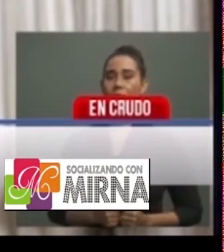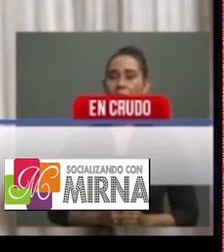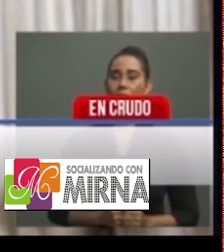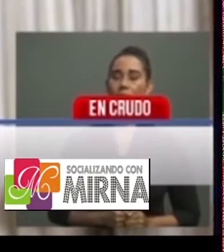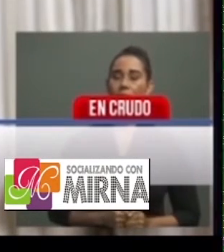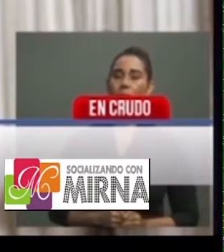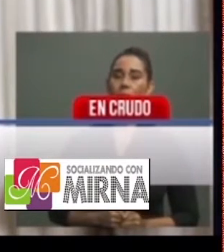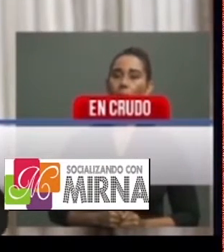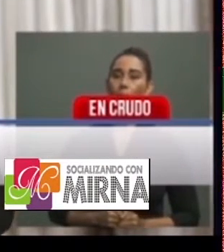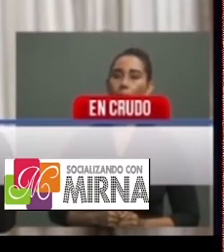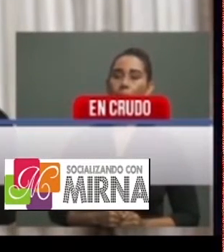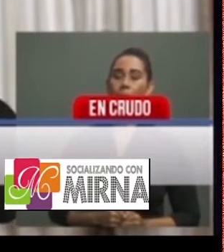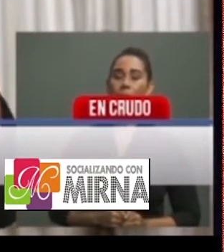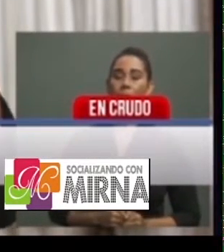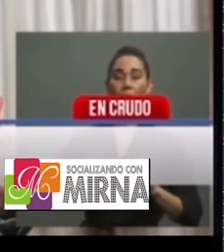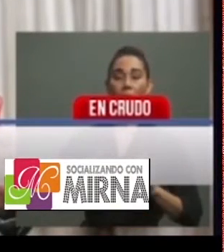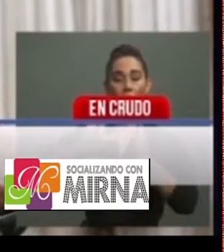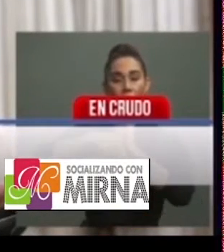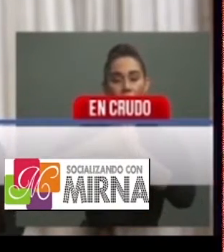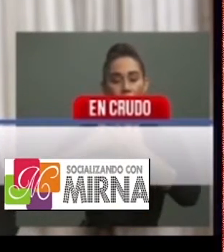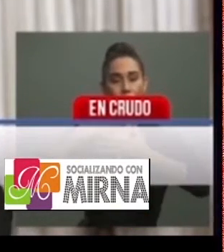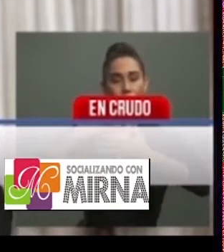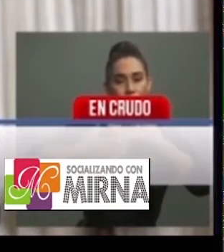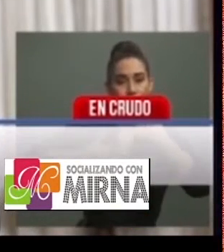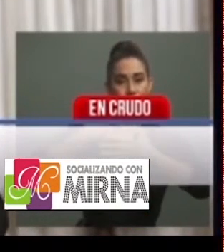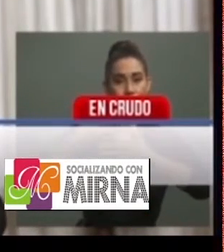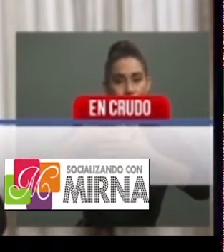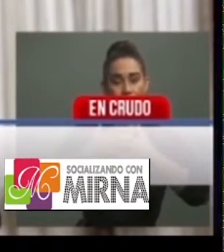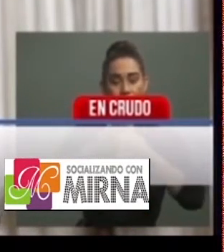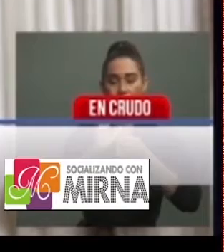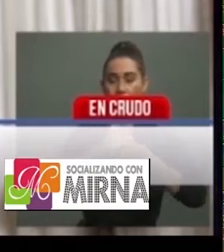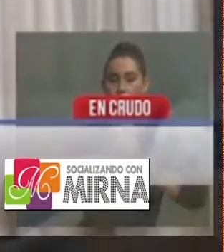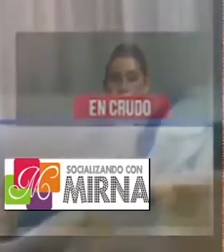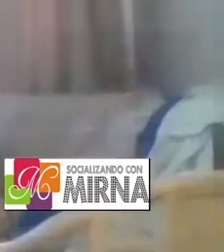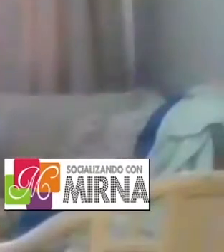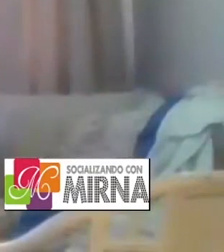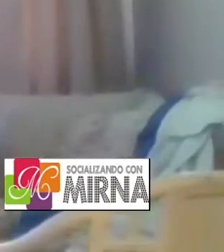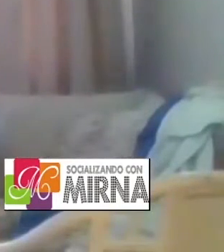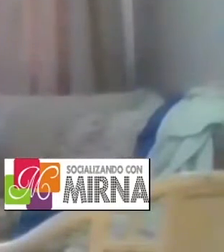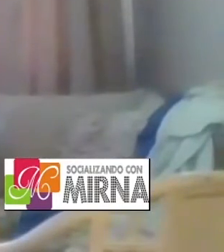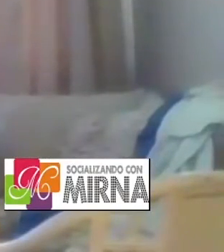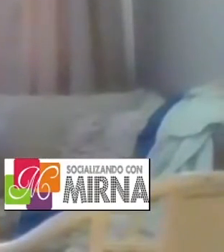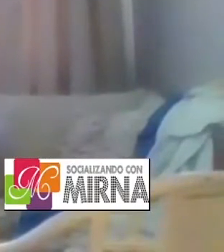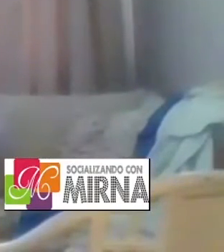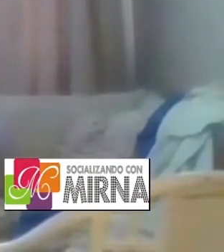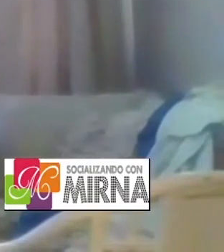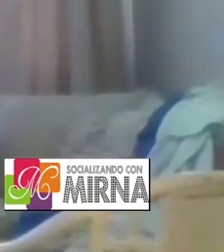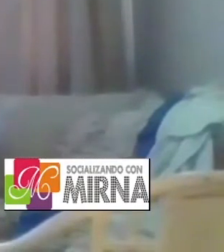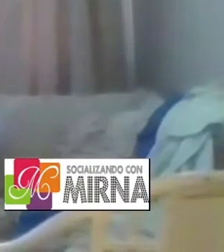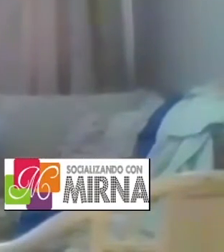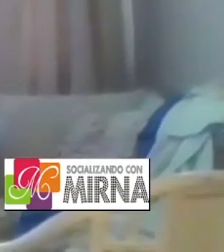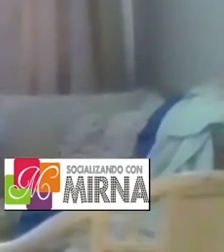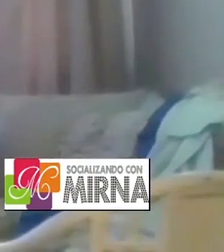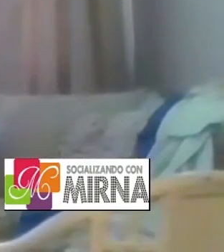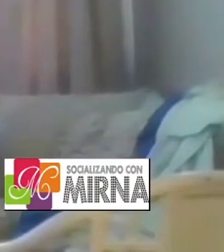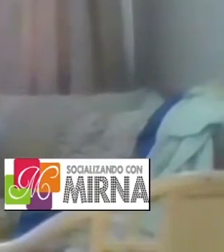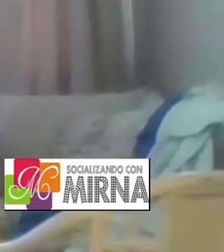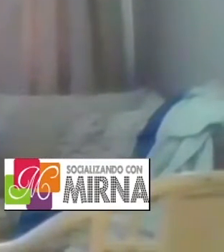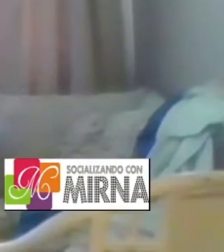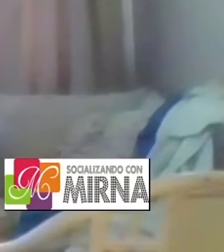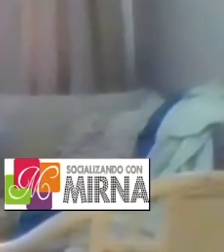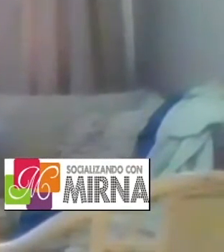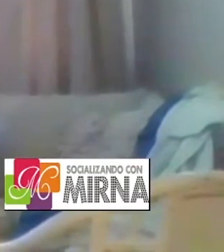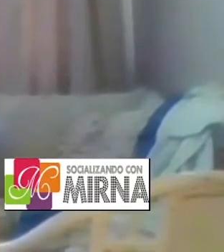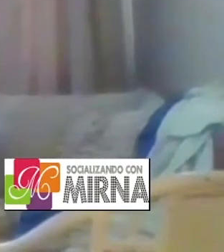cuando quieren realizar algo que ellos están más o menos convencido de que puede resultar beneficioso, a veces encuentra muchas